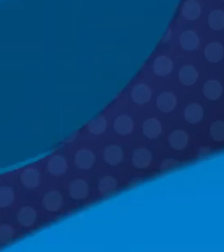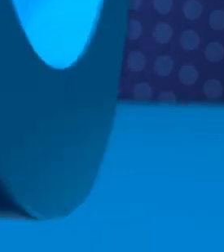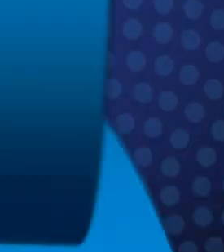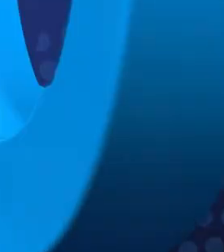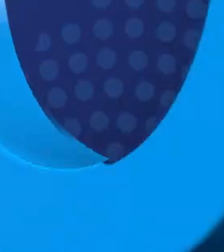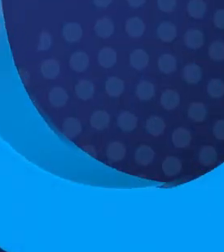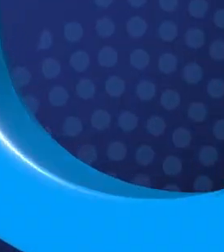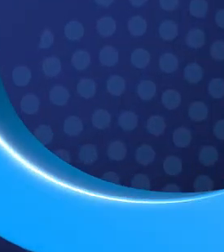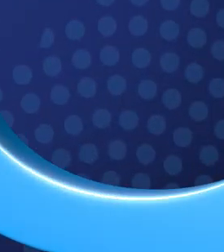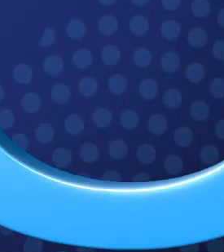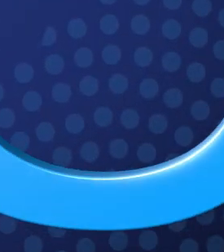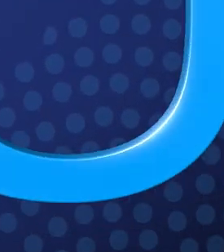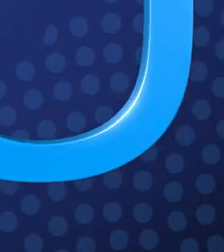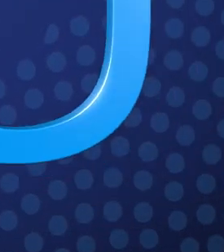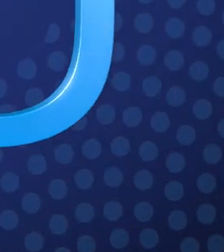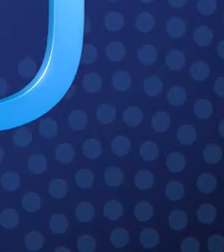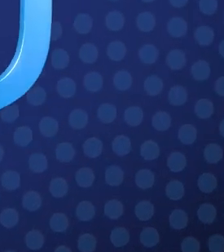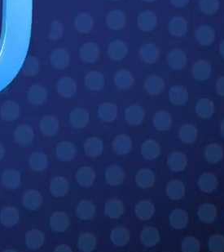Música